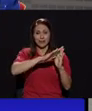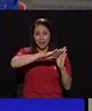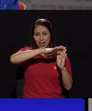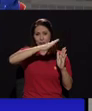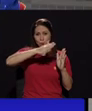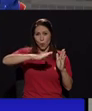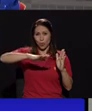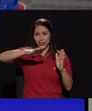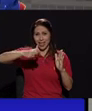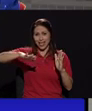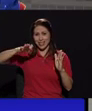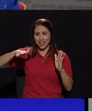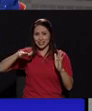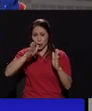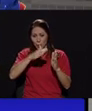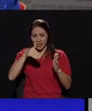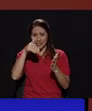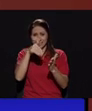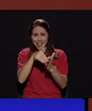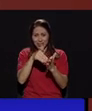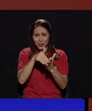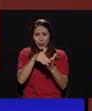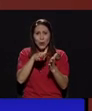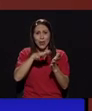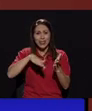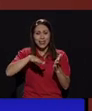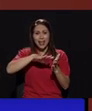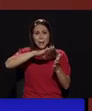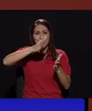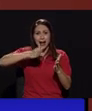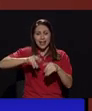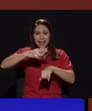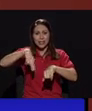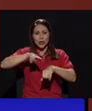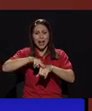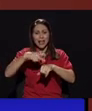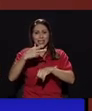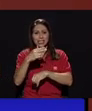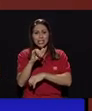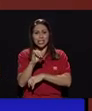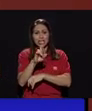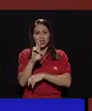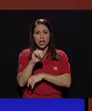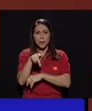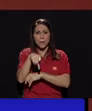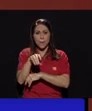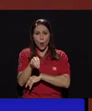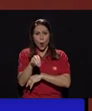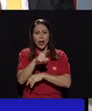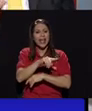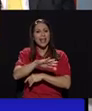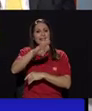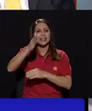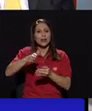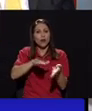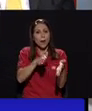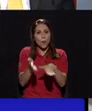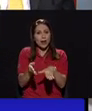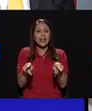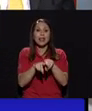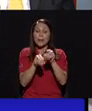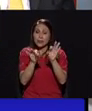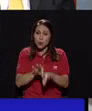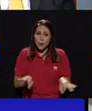las montañas del Parque Nacional Chirripó, del Cerro de la Muerte, y que es también de gran importancia por el agua